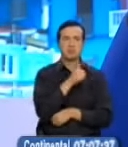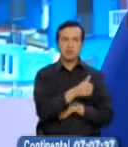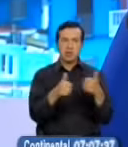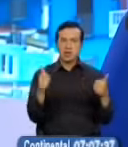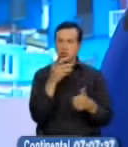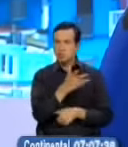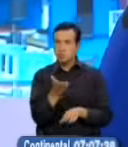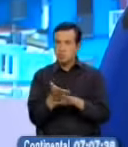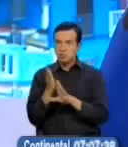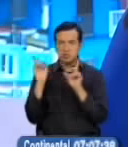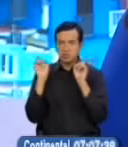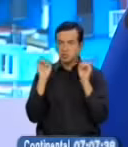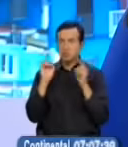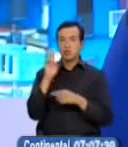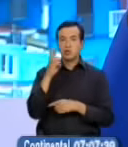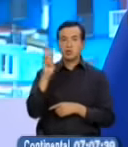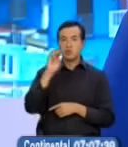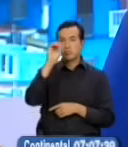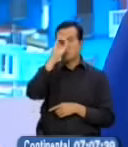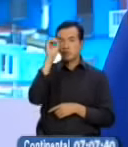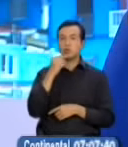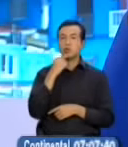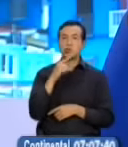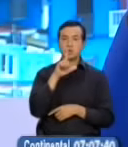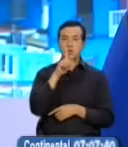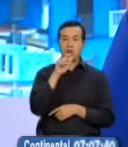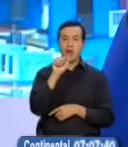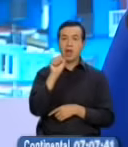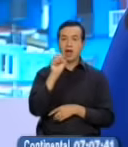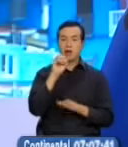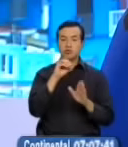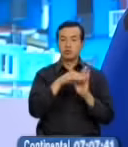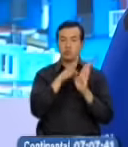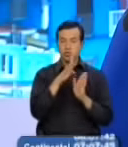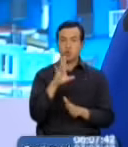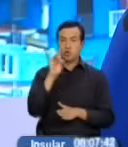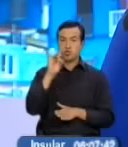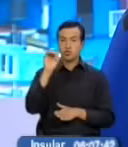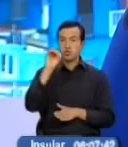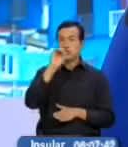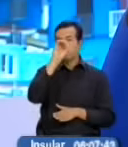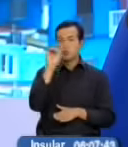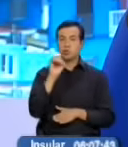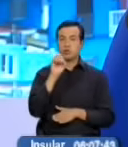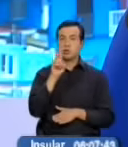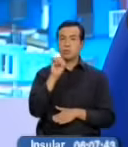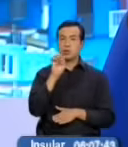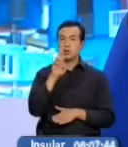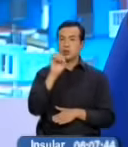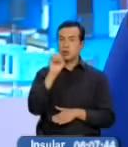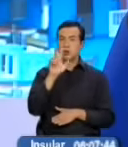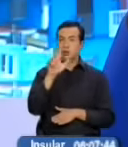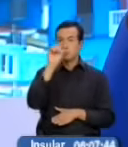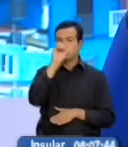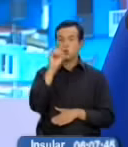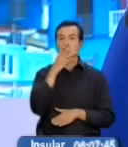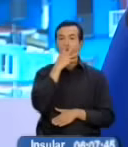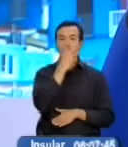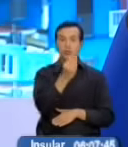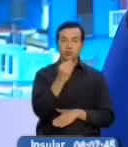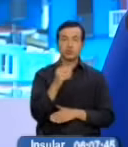aquí propuestos, un 16% por Guillermo Lasso, 8% por Cintia Viteri, 3% por Lucio